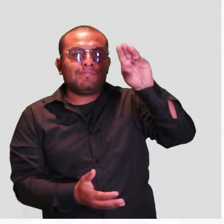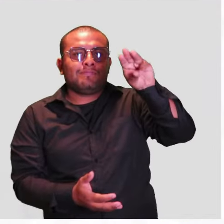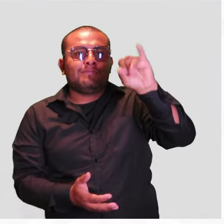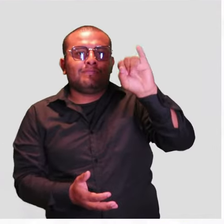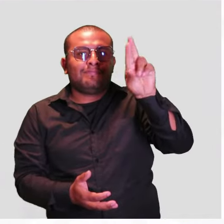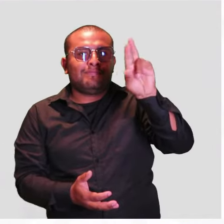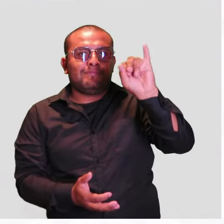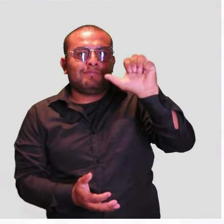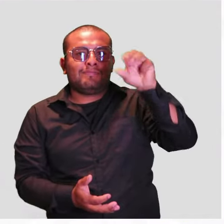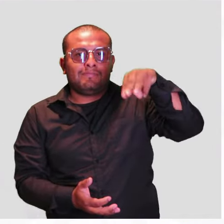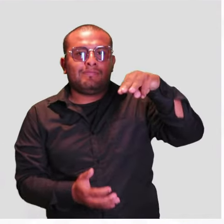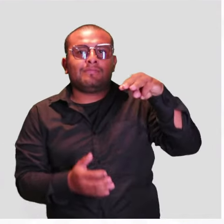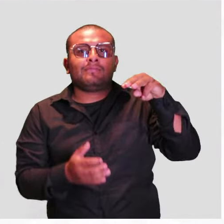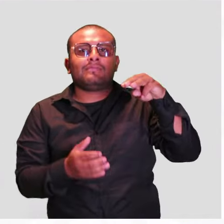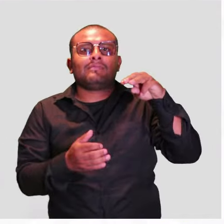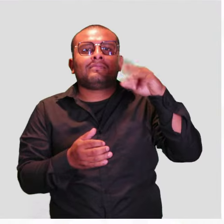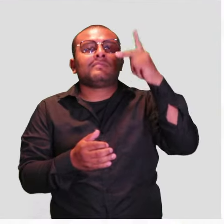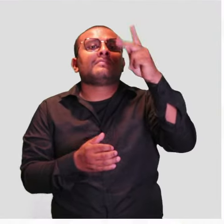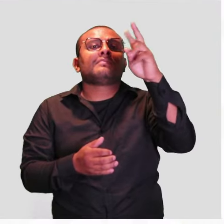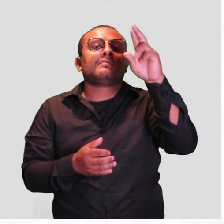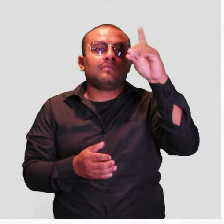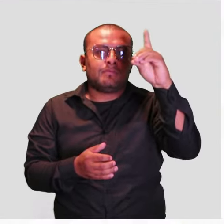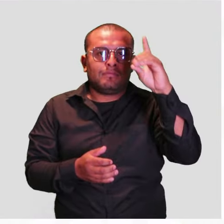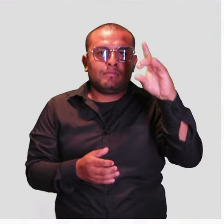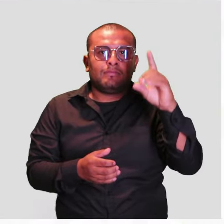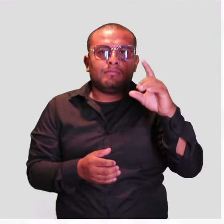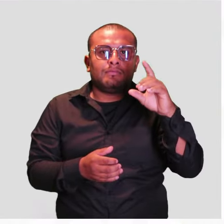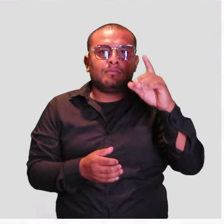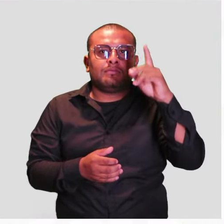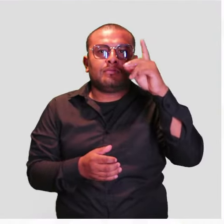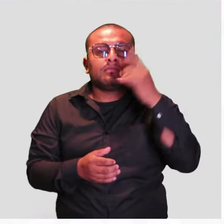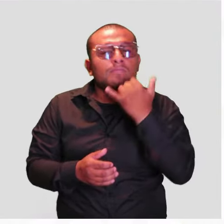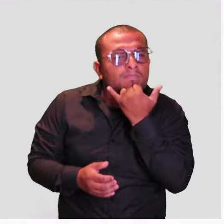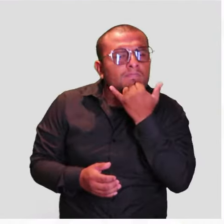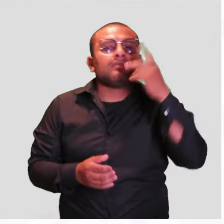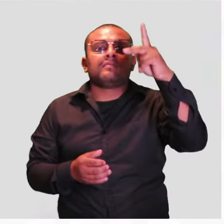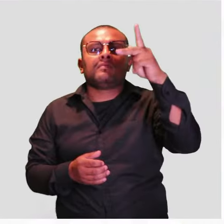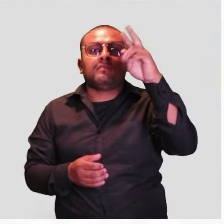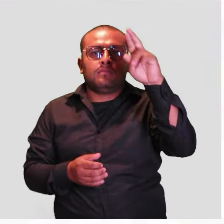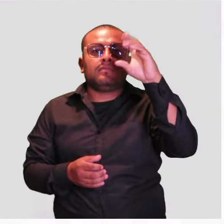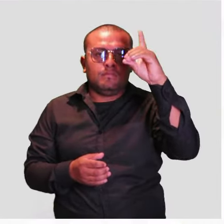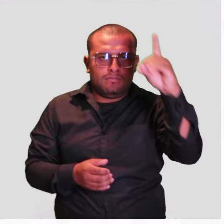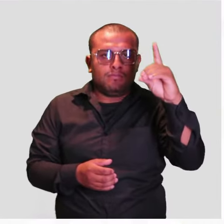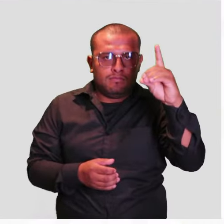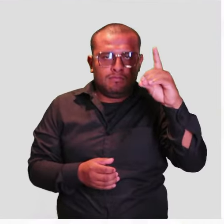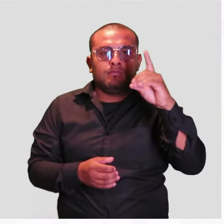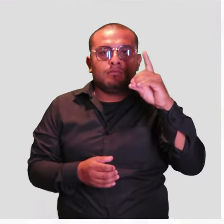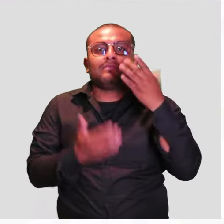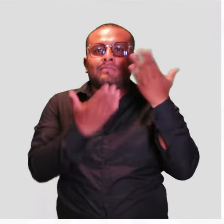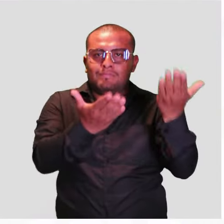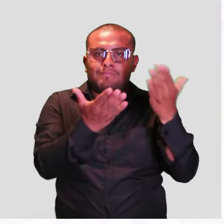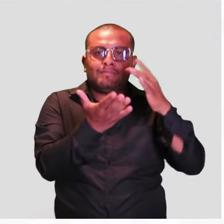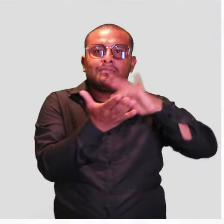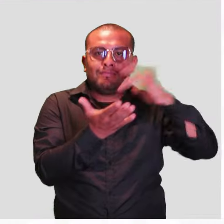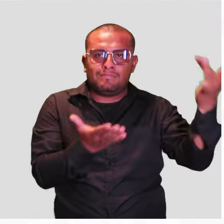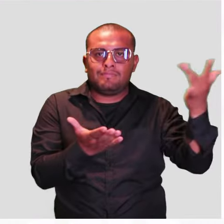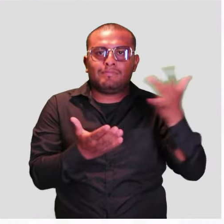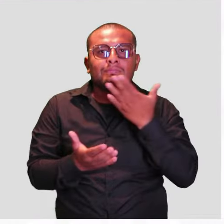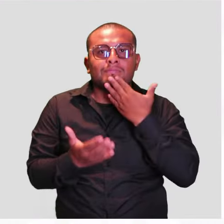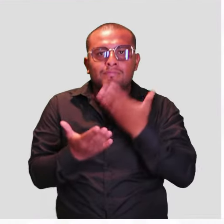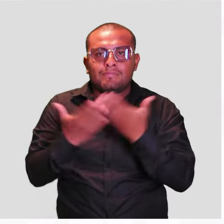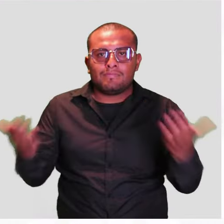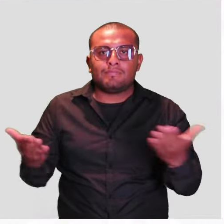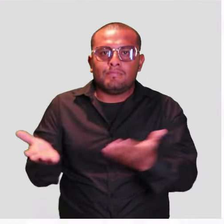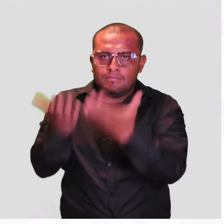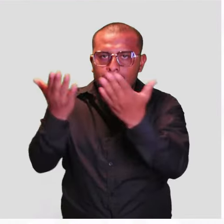Partido de la Revolución Democrática, seguimos invitando al resto de las candidaturas a que se registren en el chat publicado en la